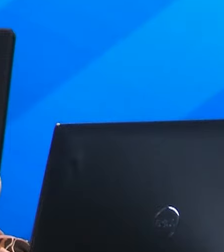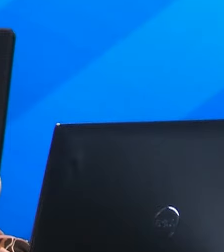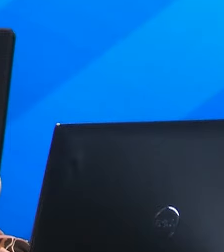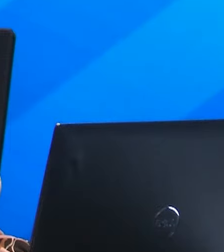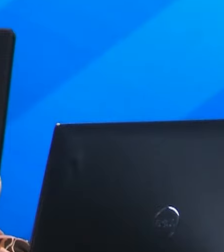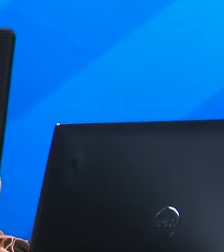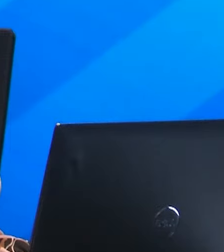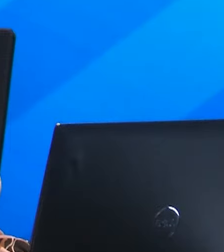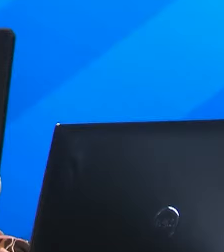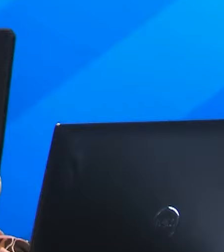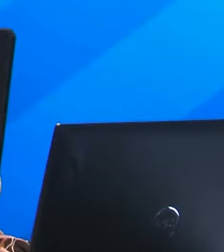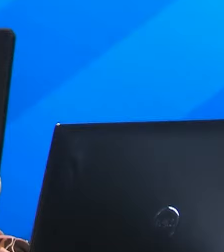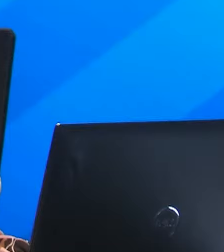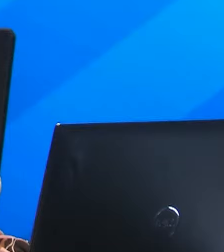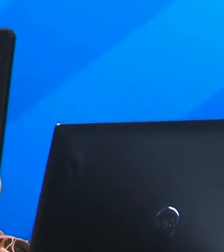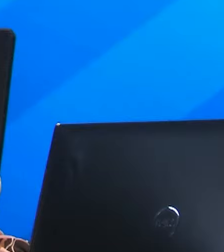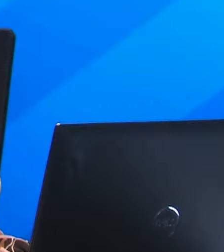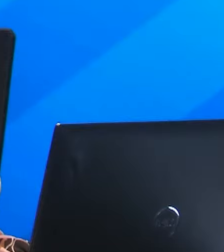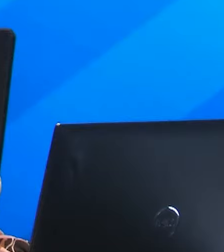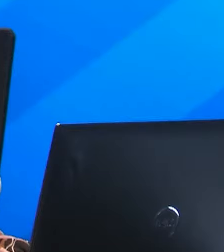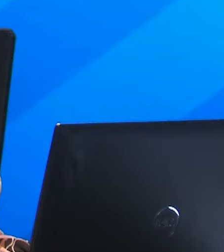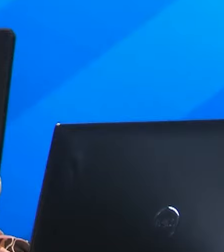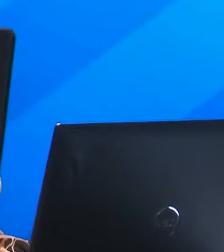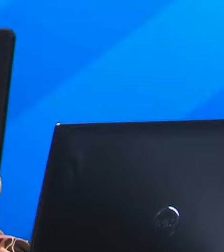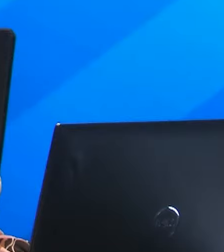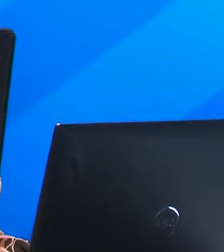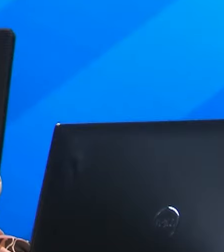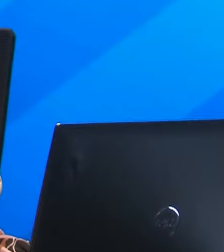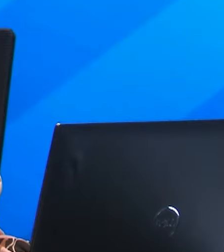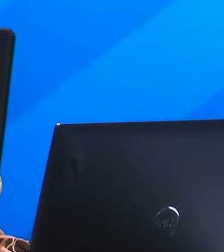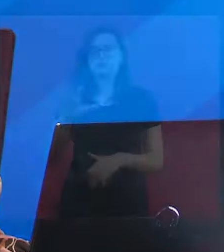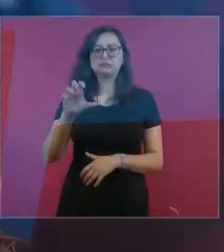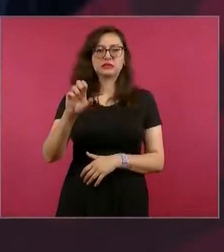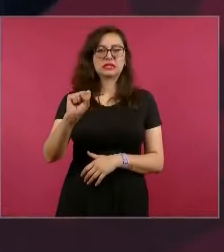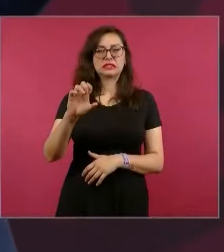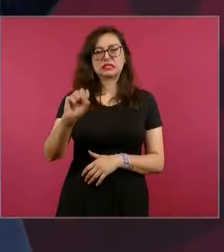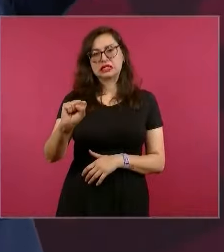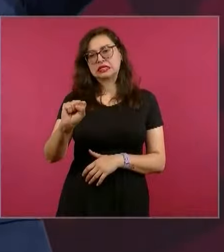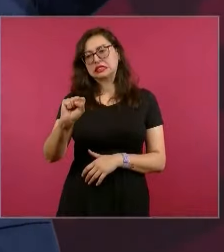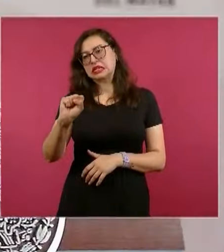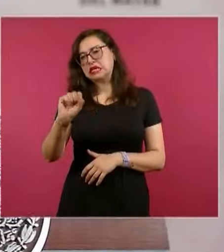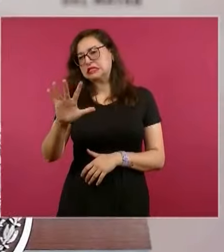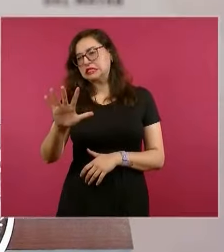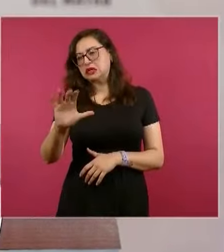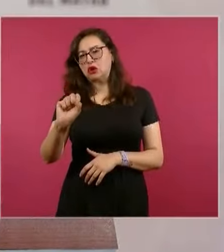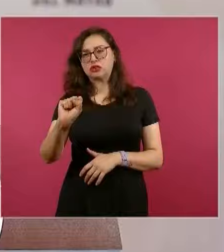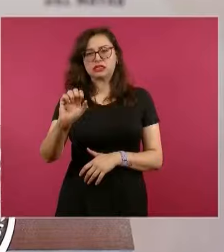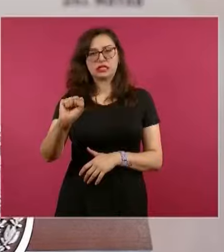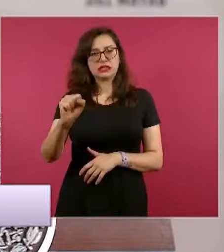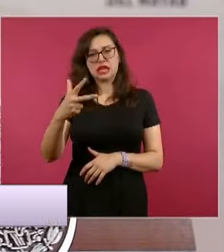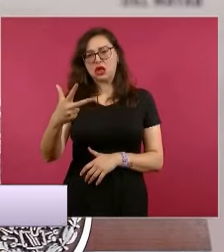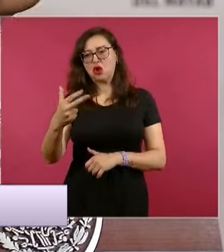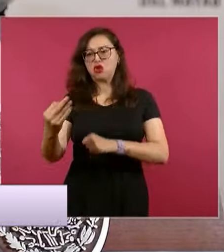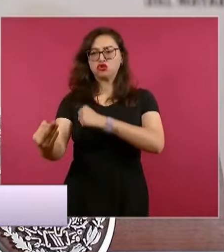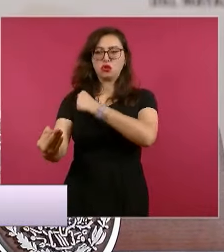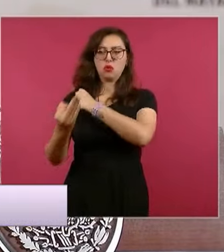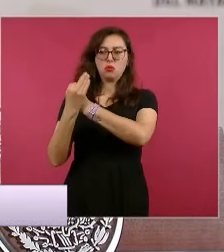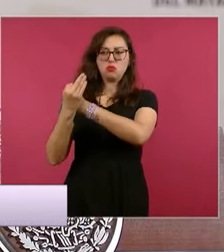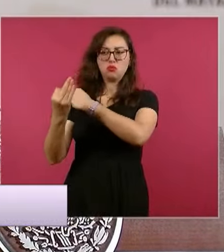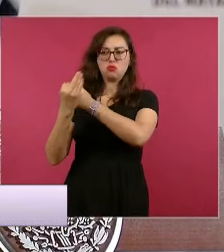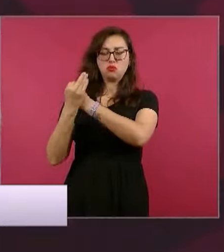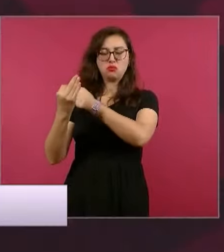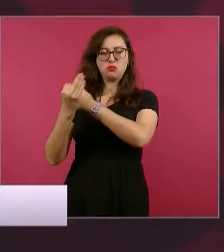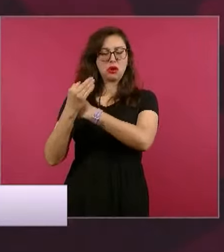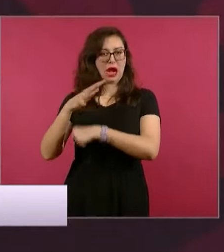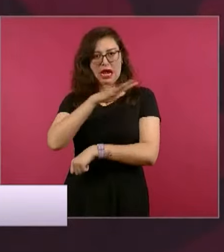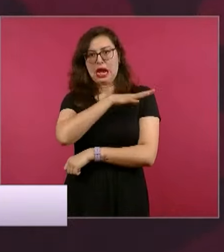sino totalmente, yo no lo creo, desconectado de la realidad de lo que pasa en México, de lo que pasa en Chiapas. Más bien creo que no